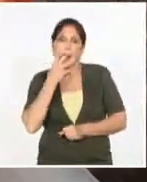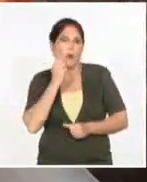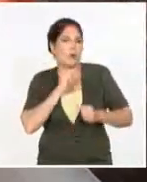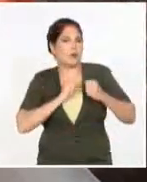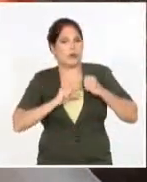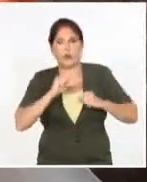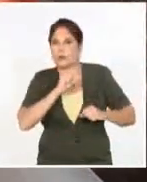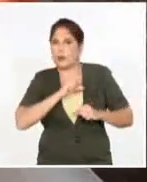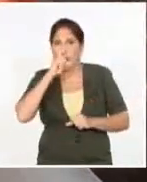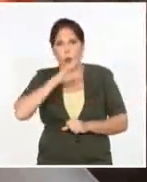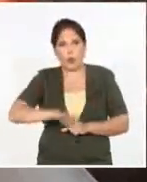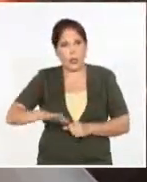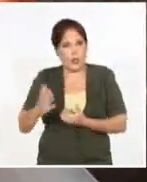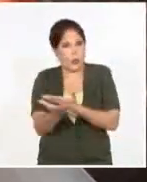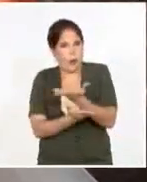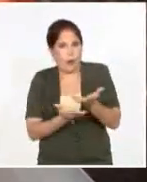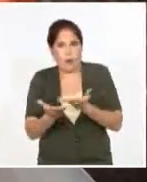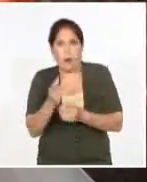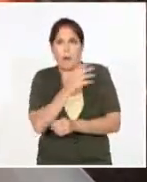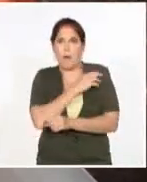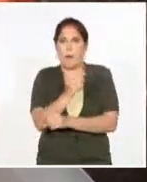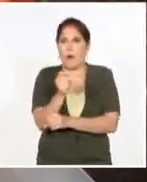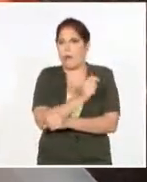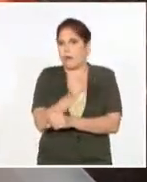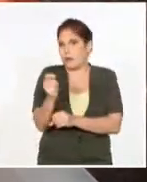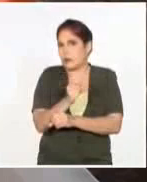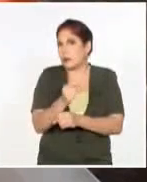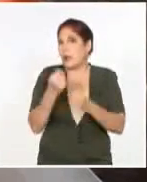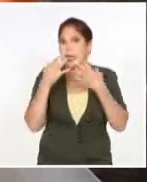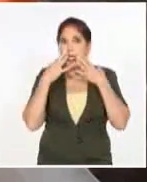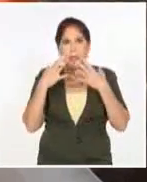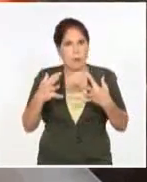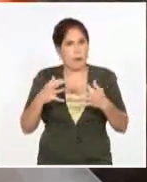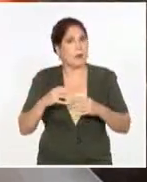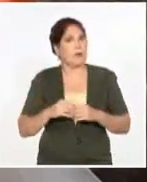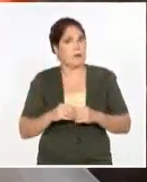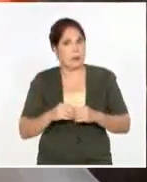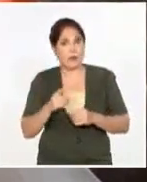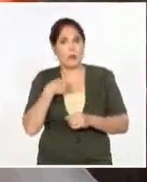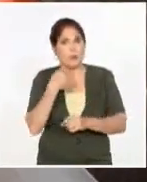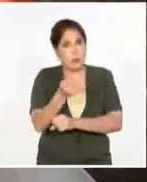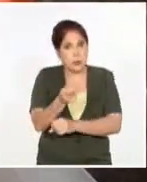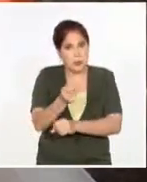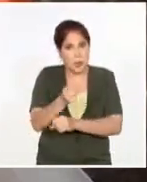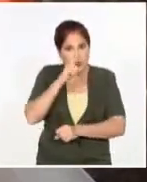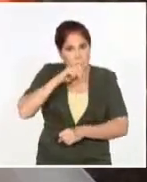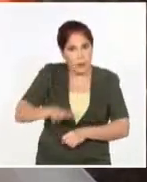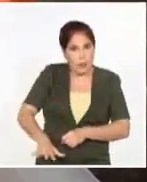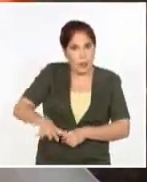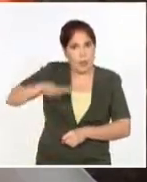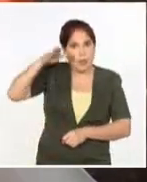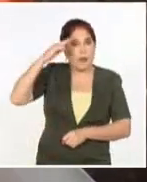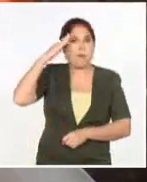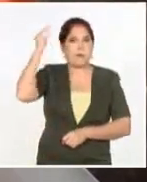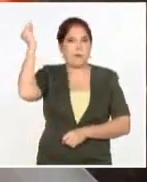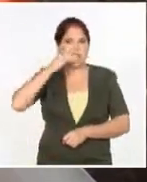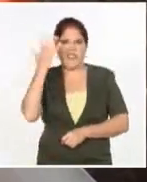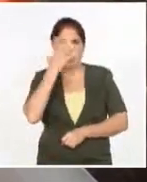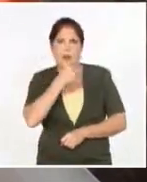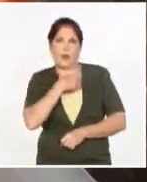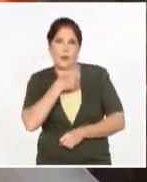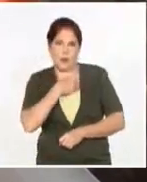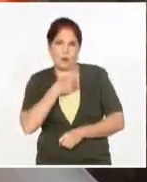los niños interactúan con el maestro, de la necesidad de que ellos tú lo enseñes, de que se eduquen, que aprendan.